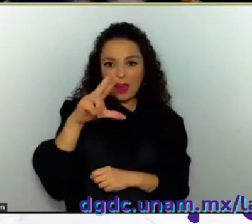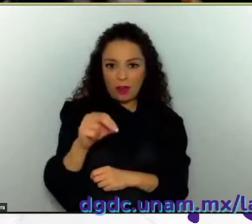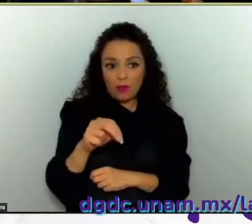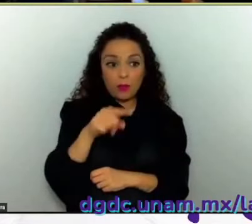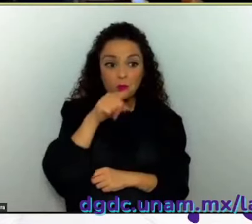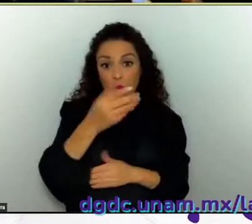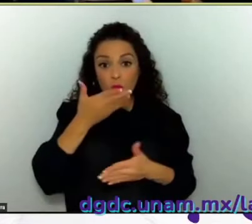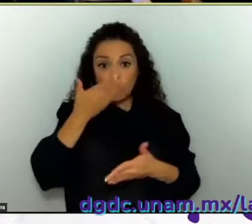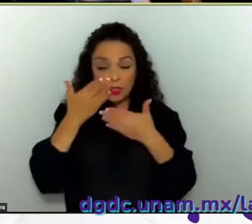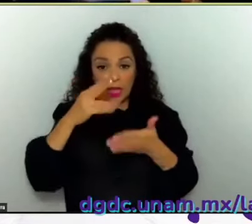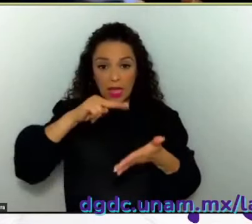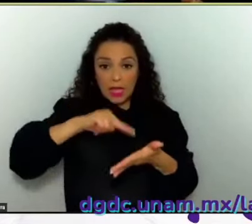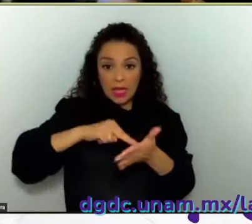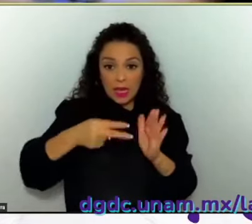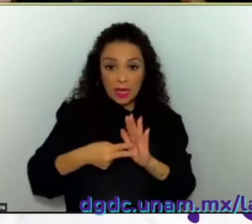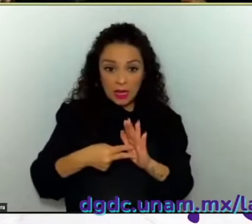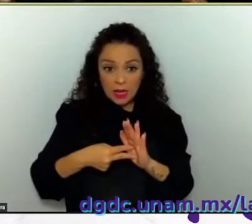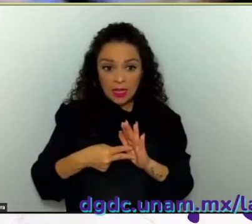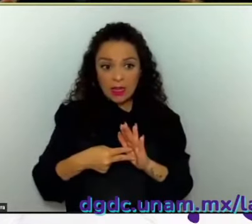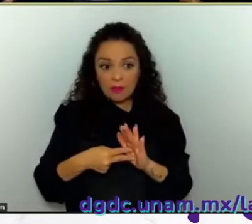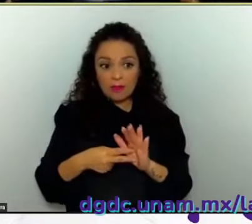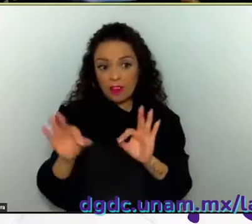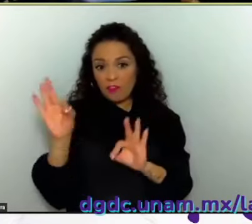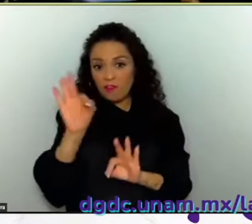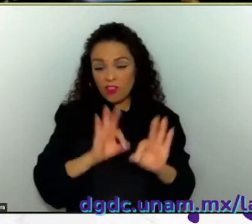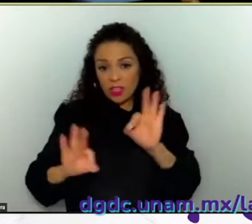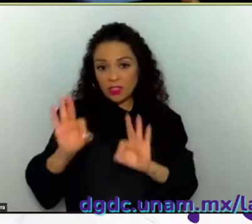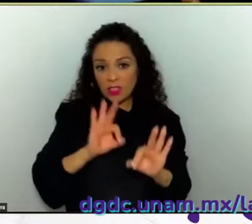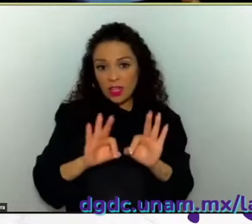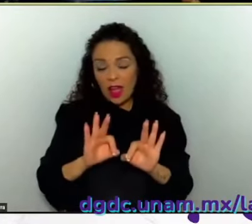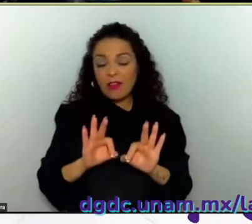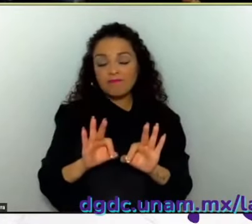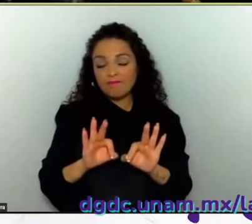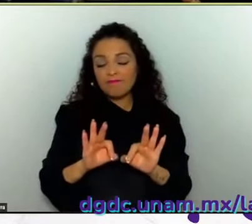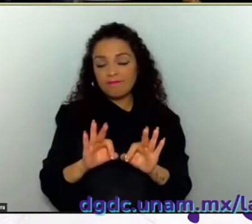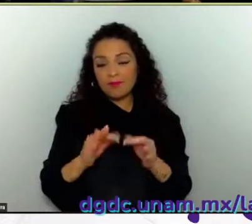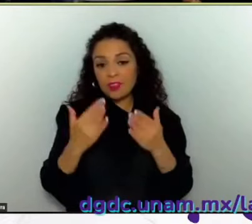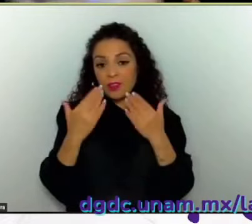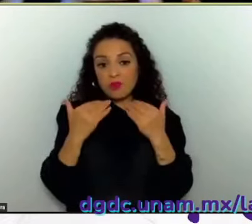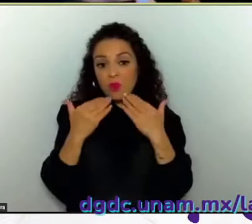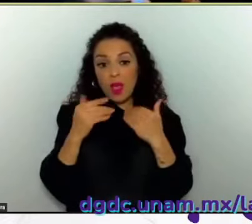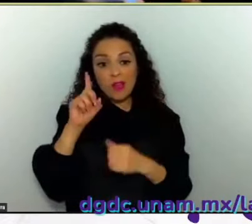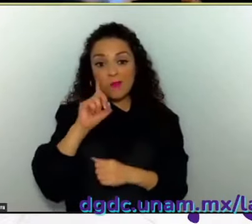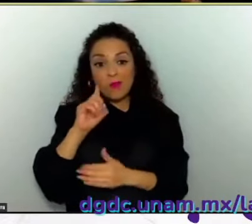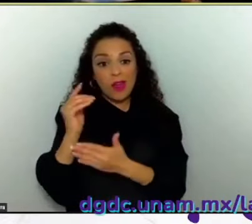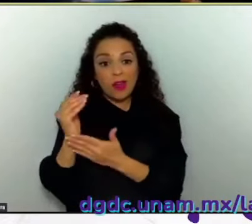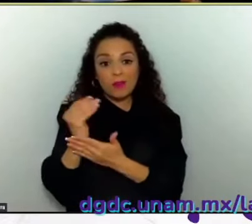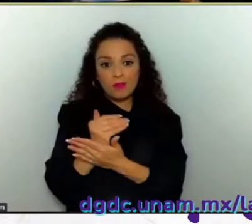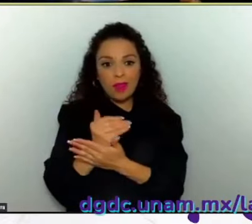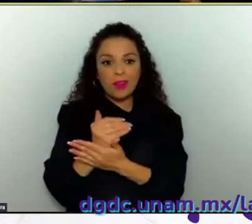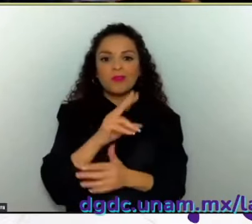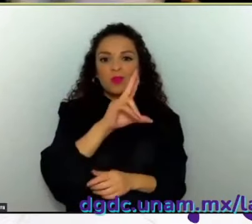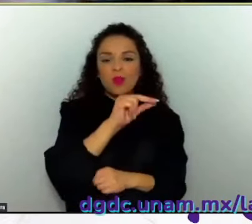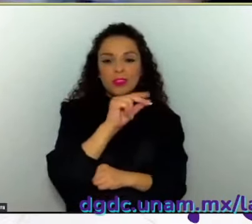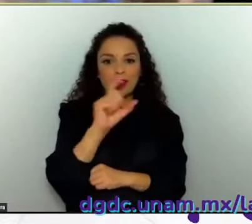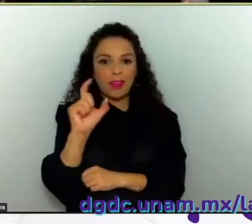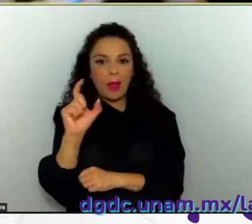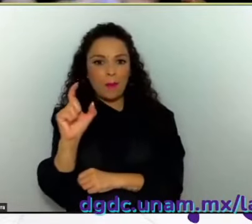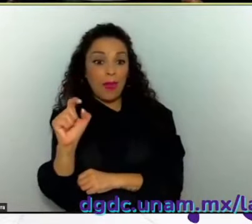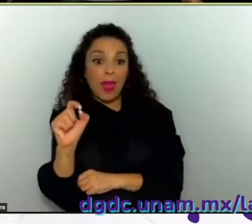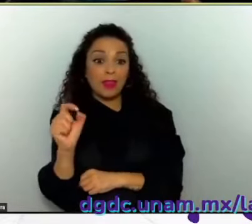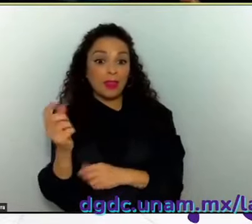teniendo déficits de mujeres. En física es incluso 80-20, ¿no? ¿Cuál es tu reflexión sobre por qué es así y qué haces